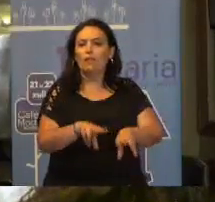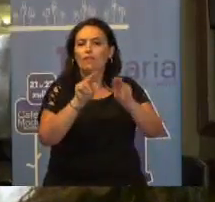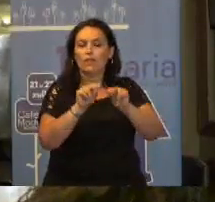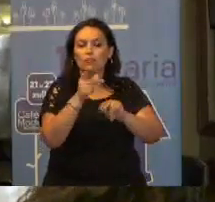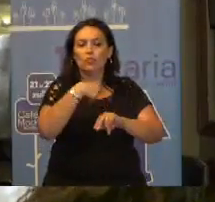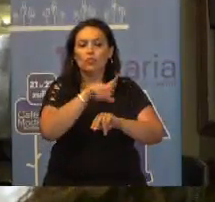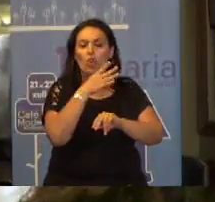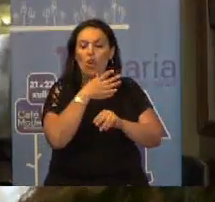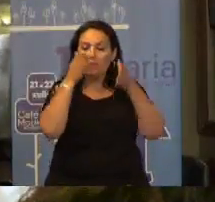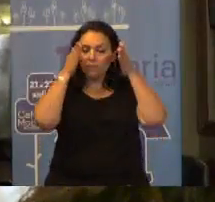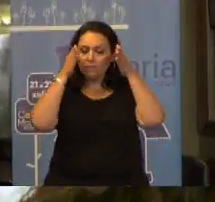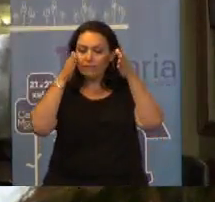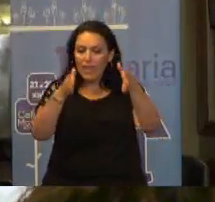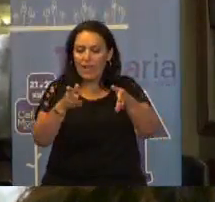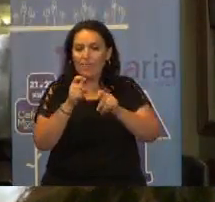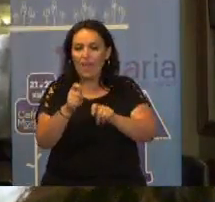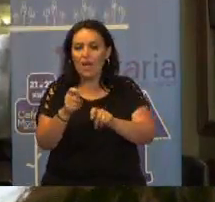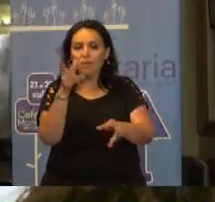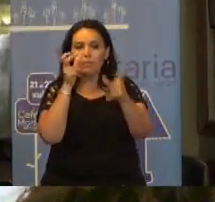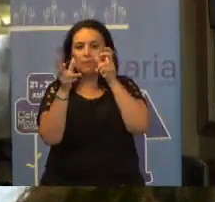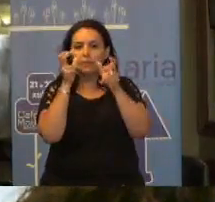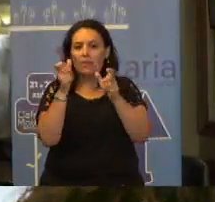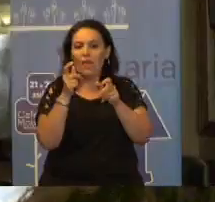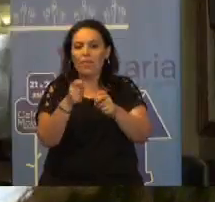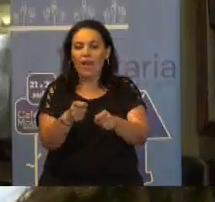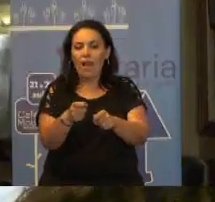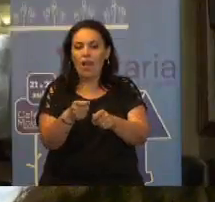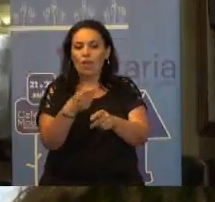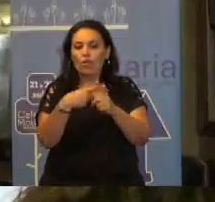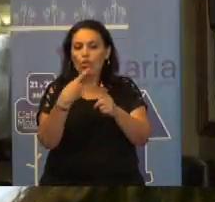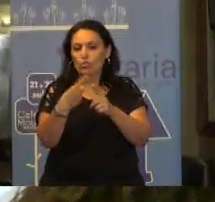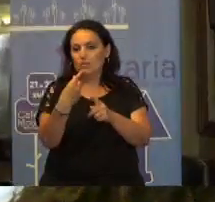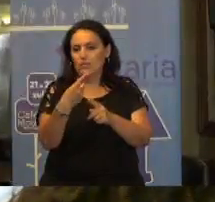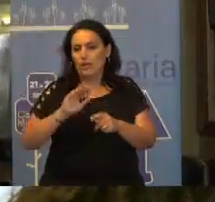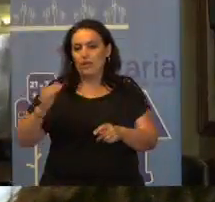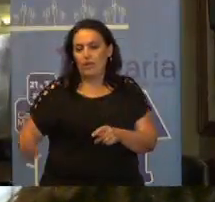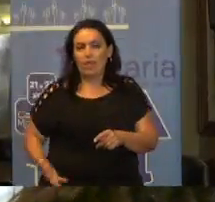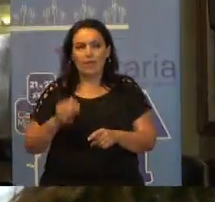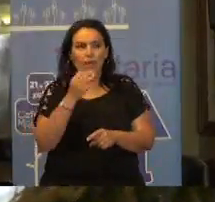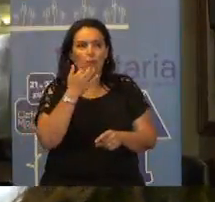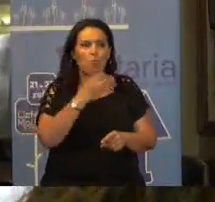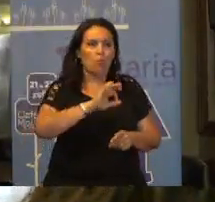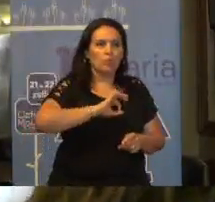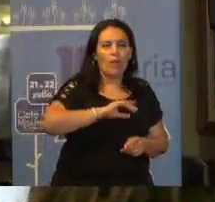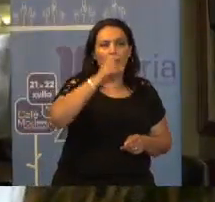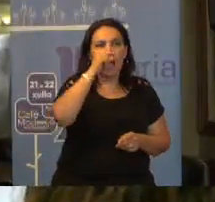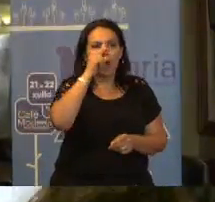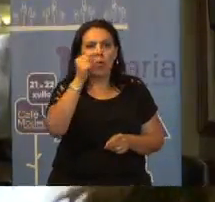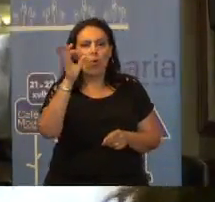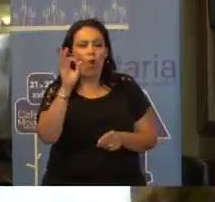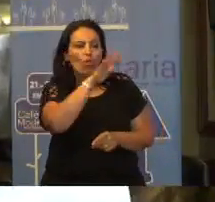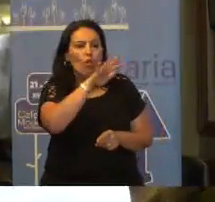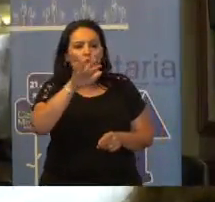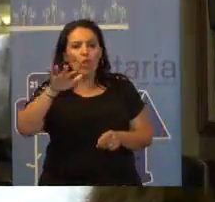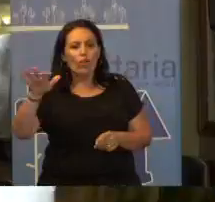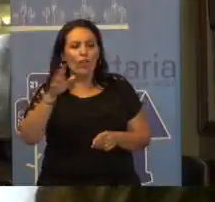é en facer visible as riquezas que hai, tanto de Marea de Pontevedra, como de Lugo, como de todos os sitios, e